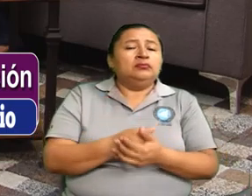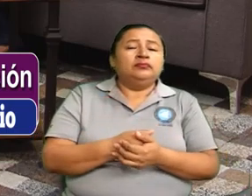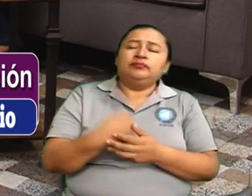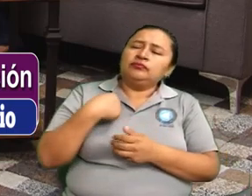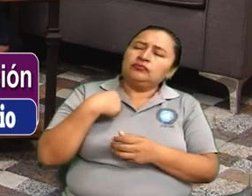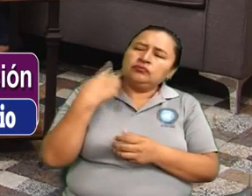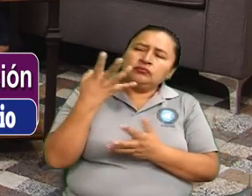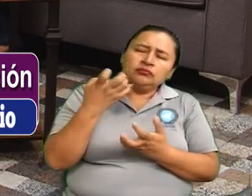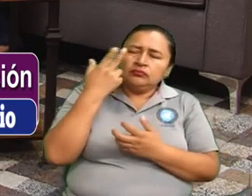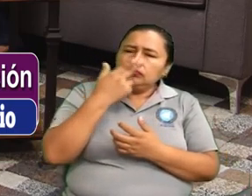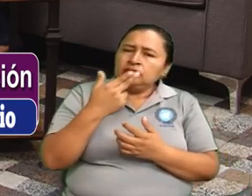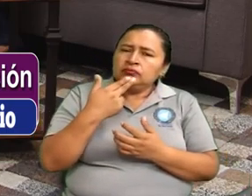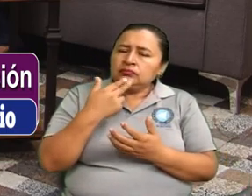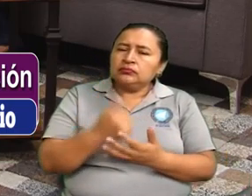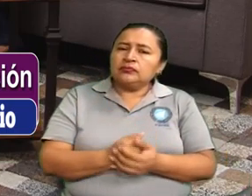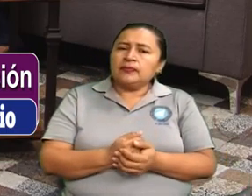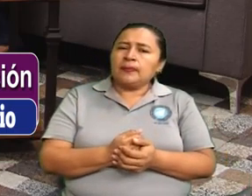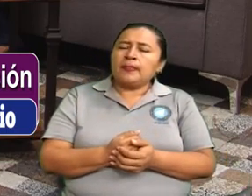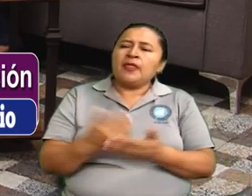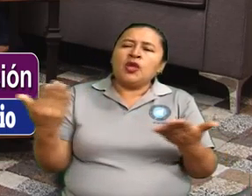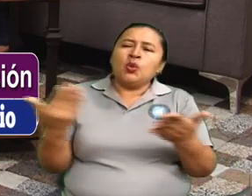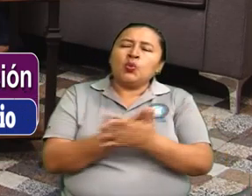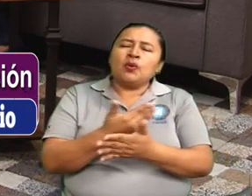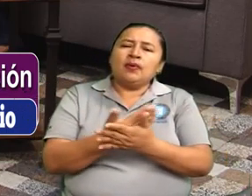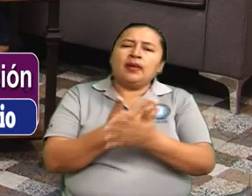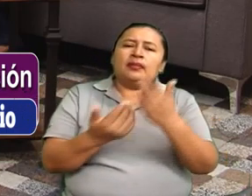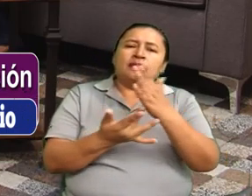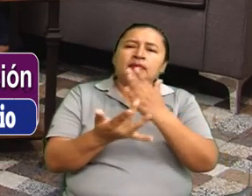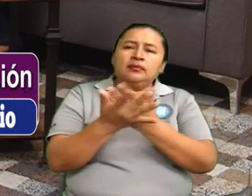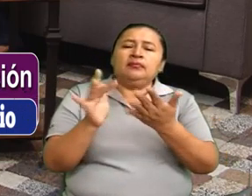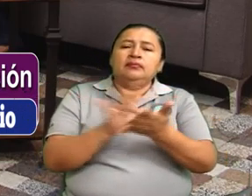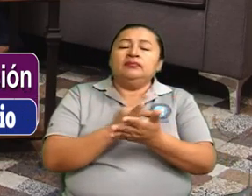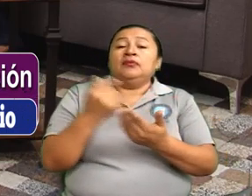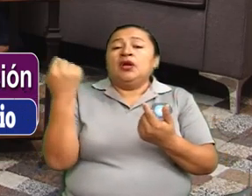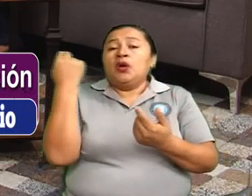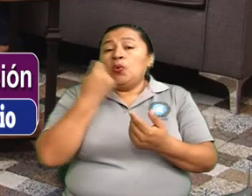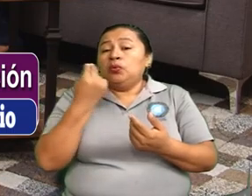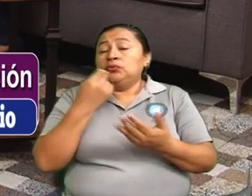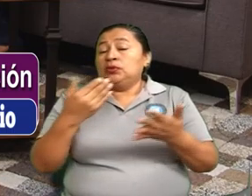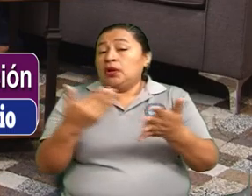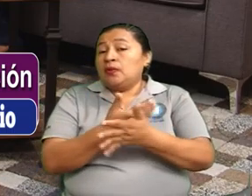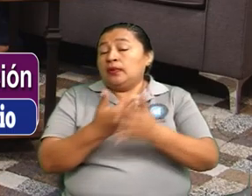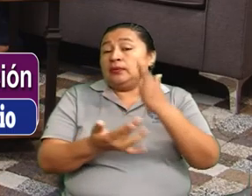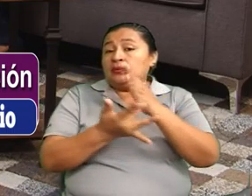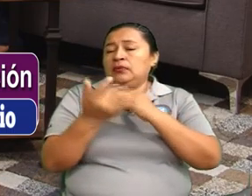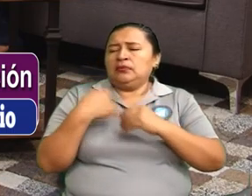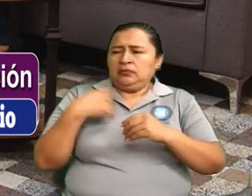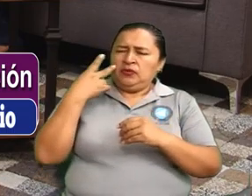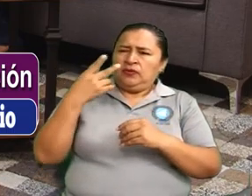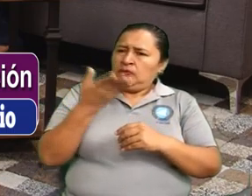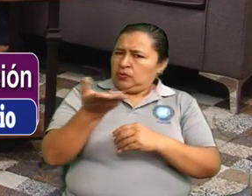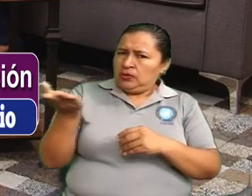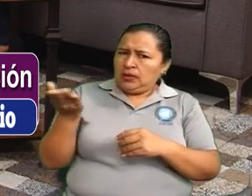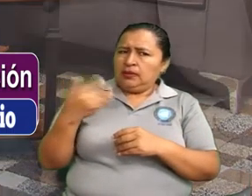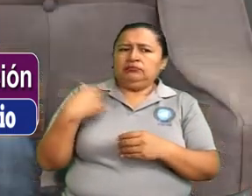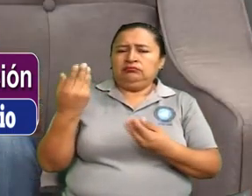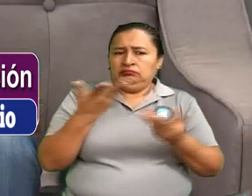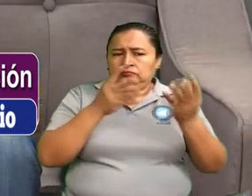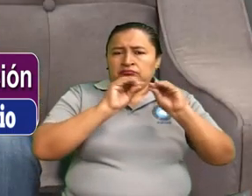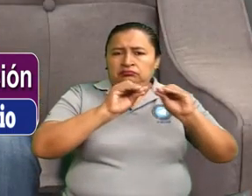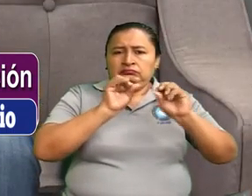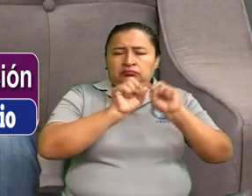preguntar las nuevas tecnologías y ahí pues el uso de las nuevas tecnologías. Lo hemos visto a ustedes brindando talleres para